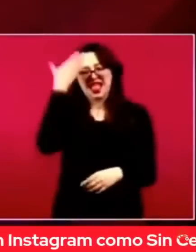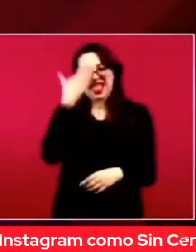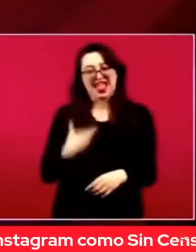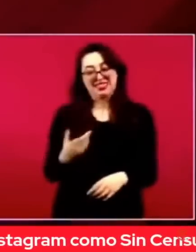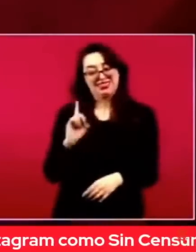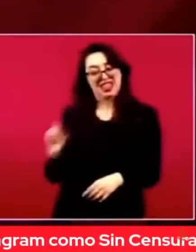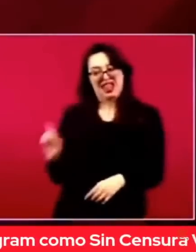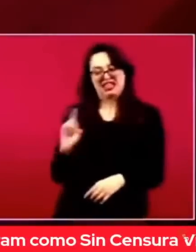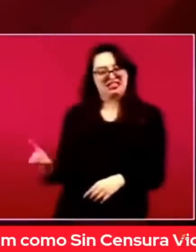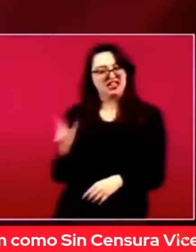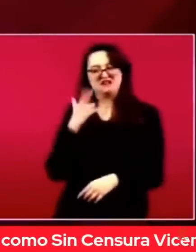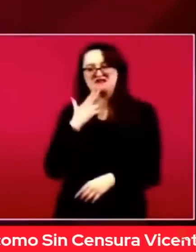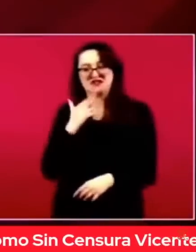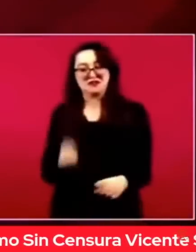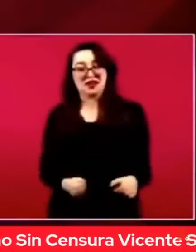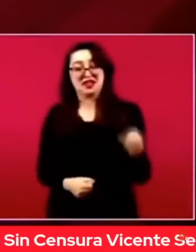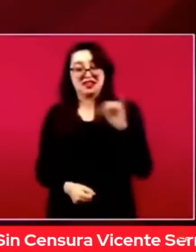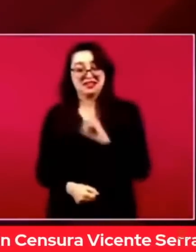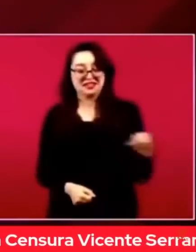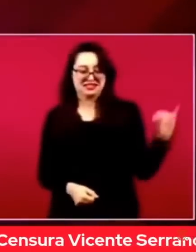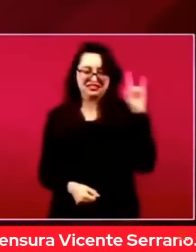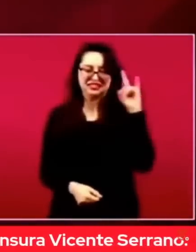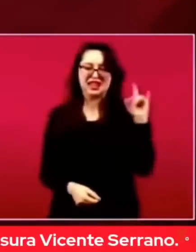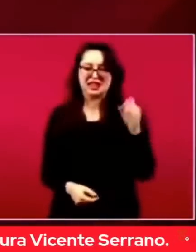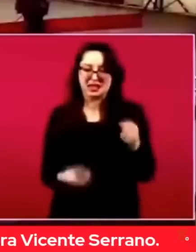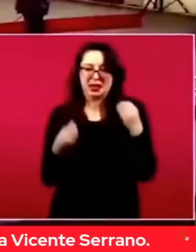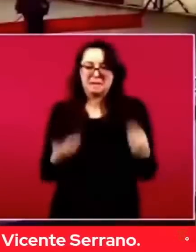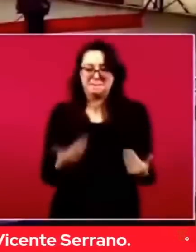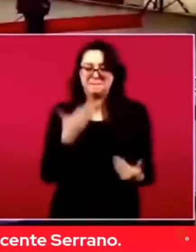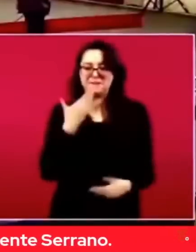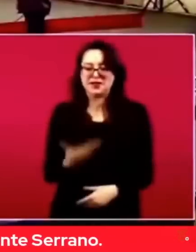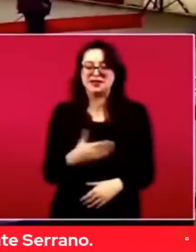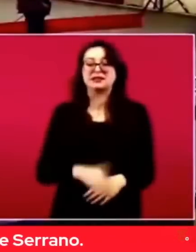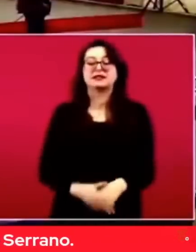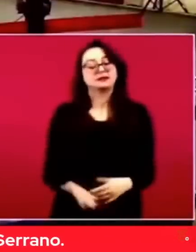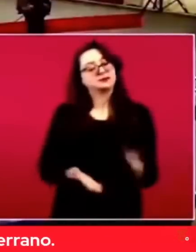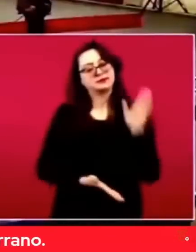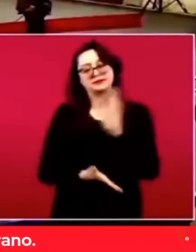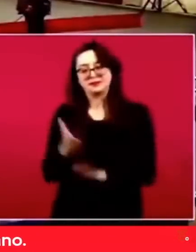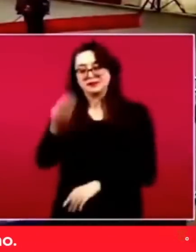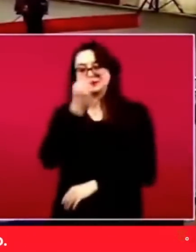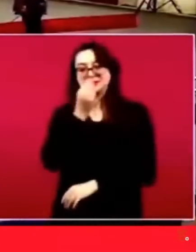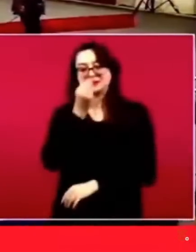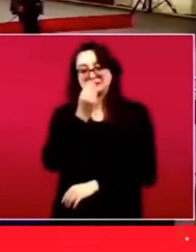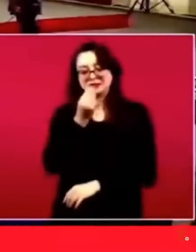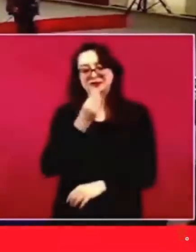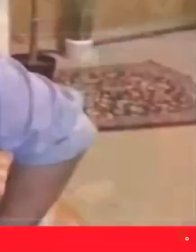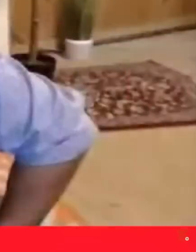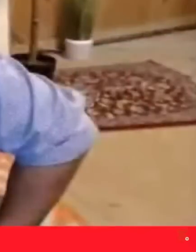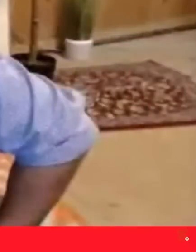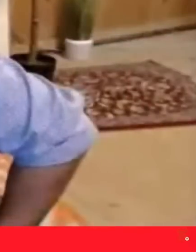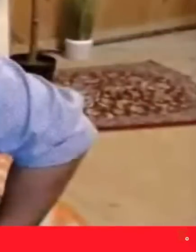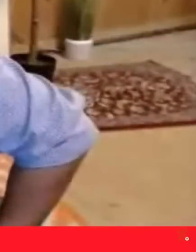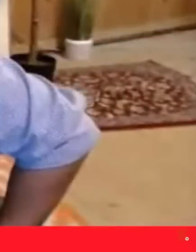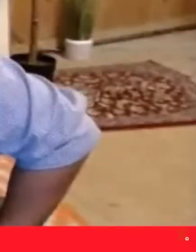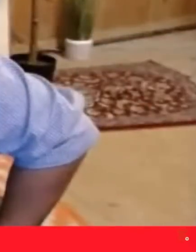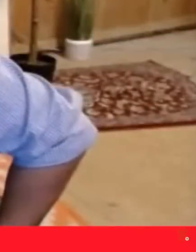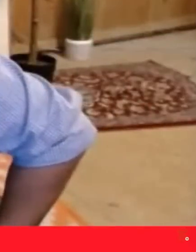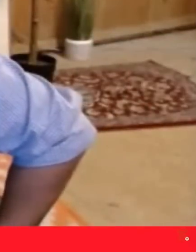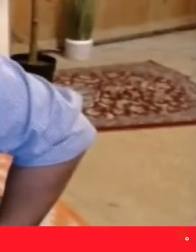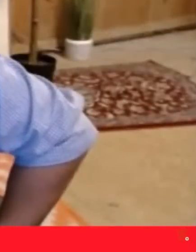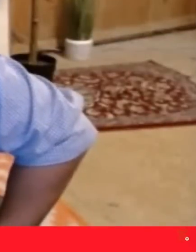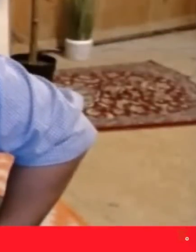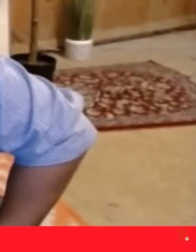al triple. Bueno, vamos a desayunar porque entonces Ahí sí lo tienes, mi podemos. querido Jaime, querido público consentidor, exactamente, ¿no? Es